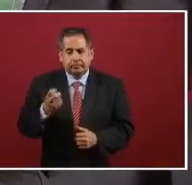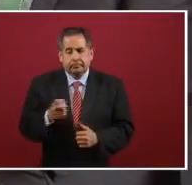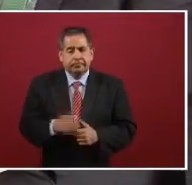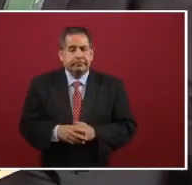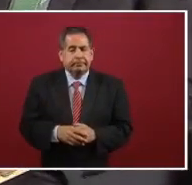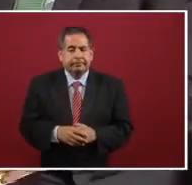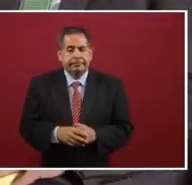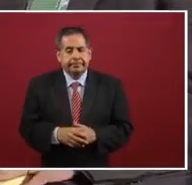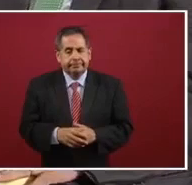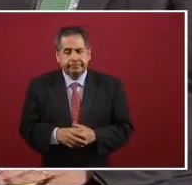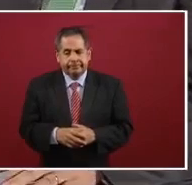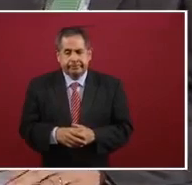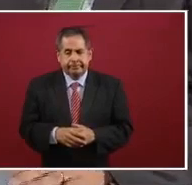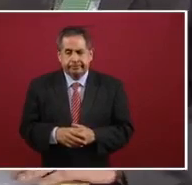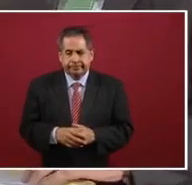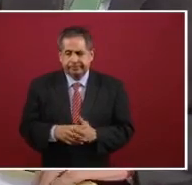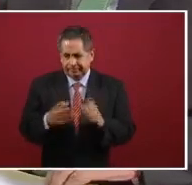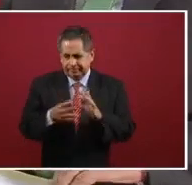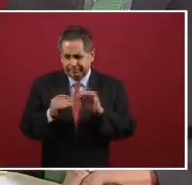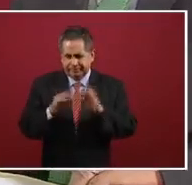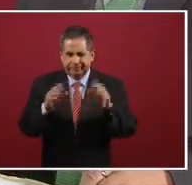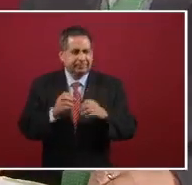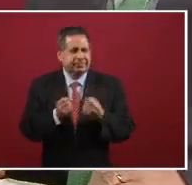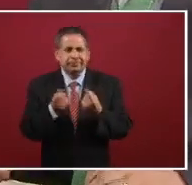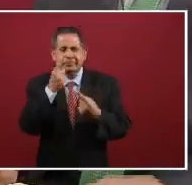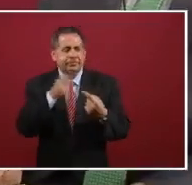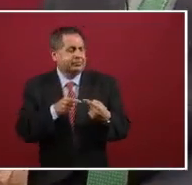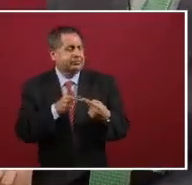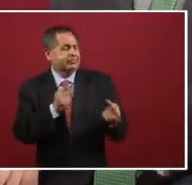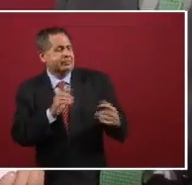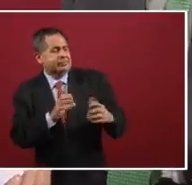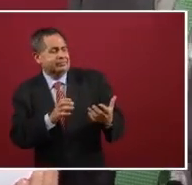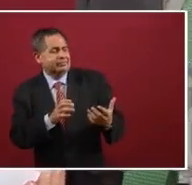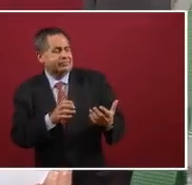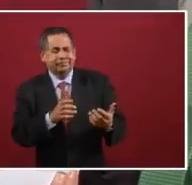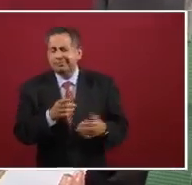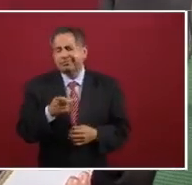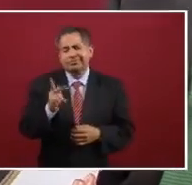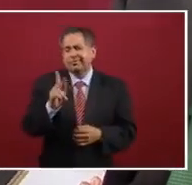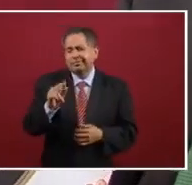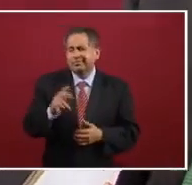hay desde luego oposición, pero no